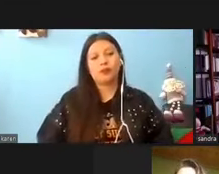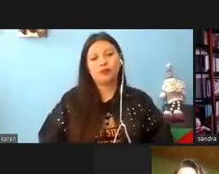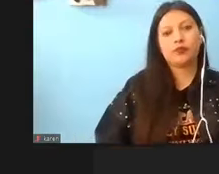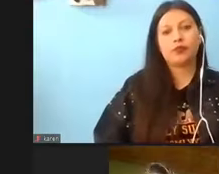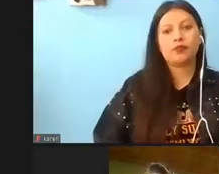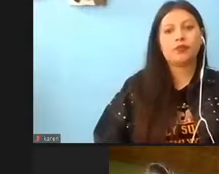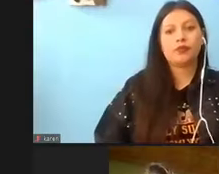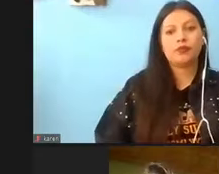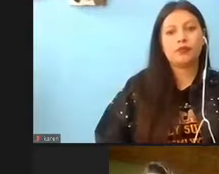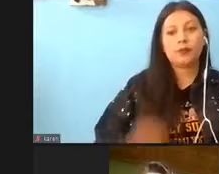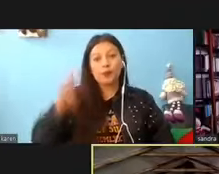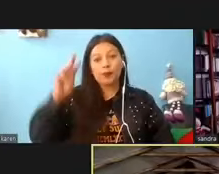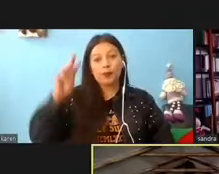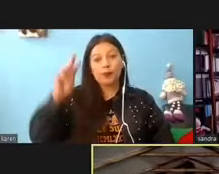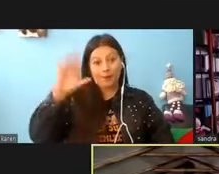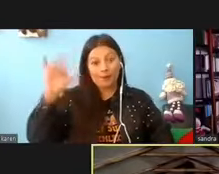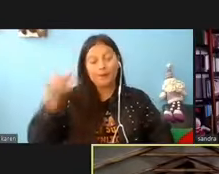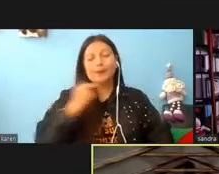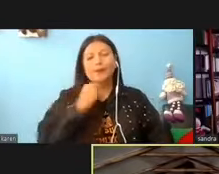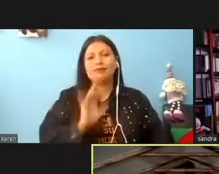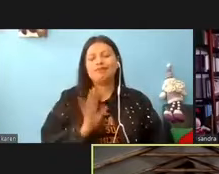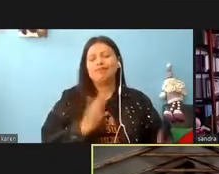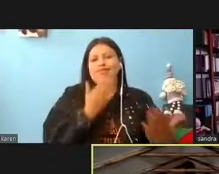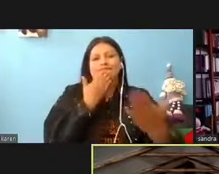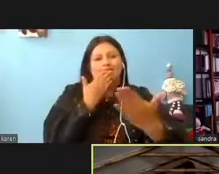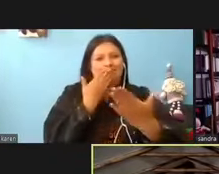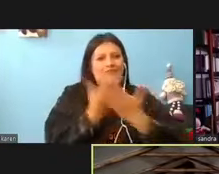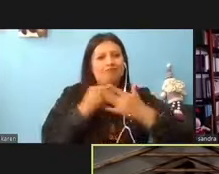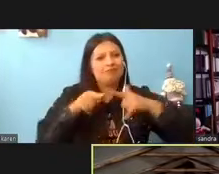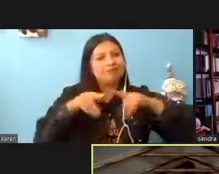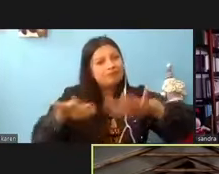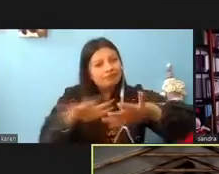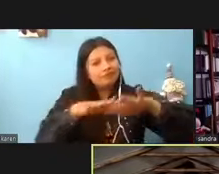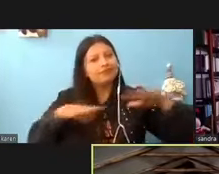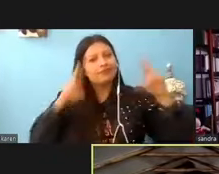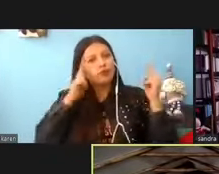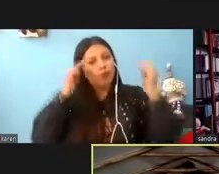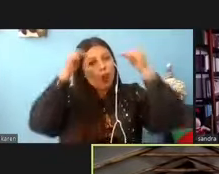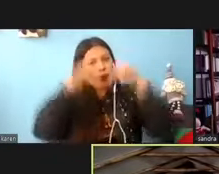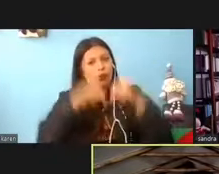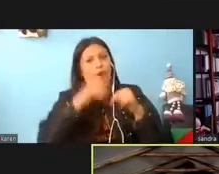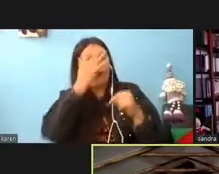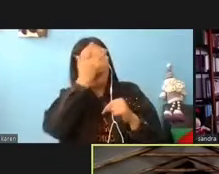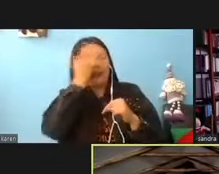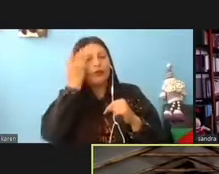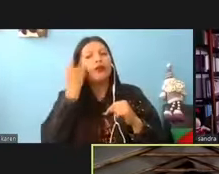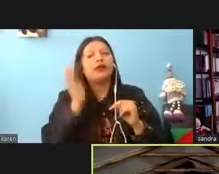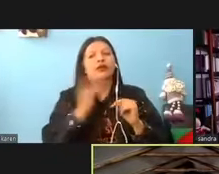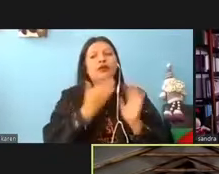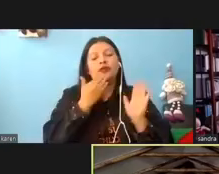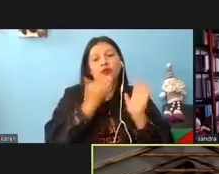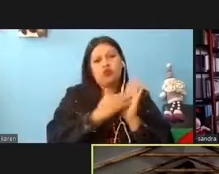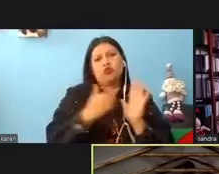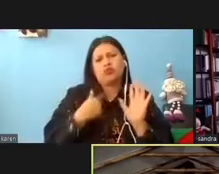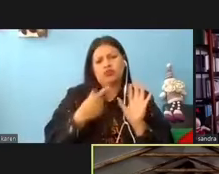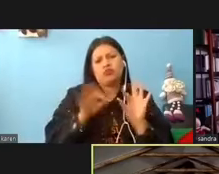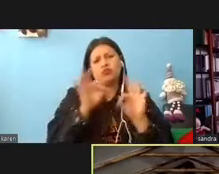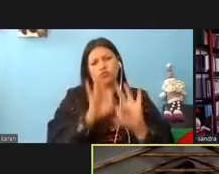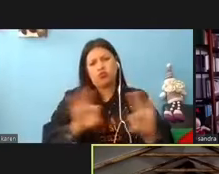No, pues agradecer, digamos, este espacio de encuentro, porque digamos, yo sí valoro